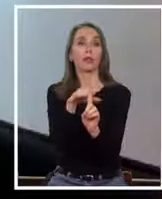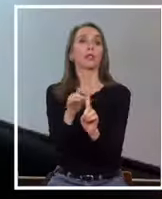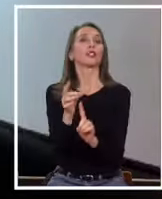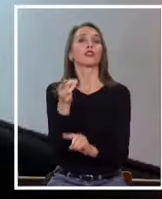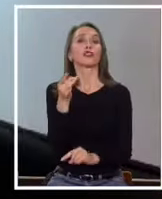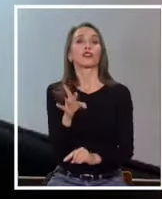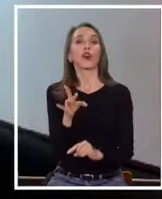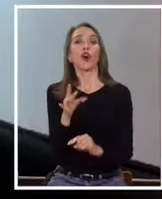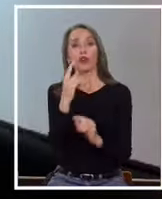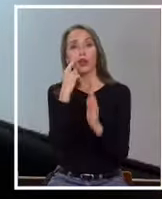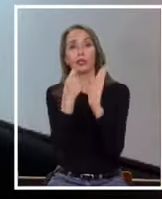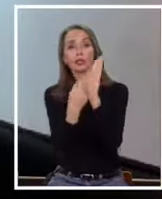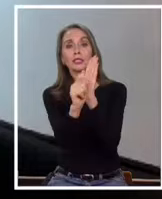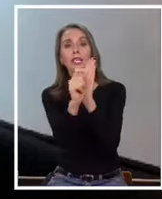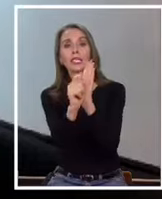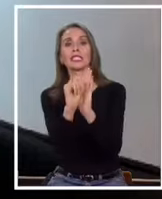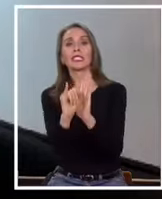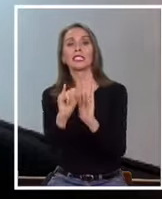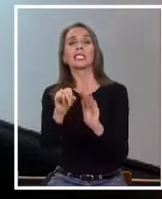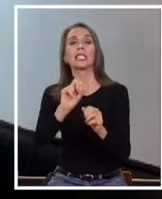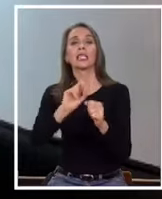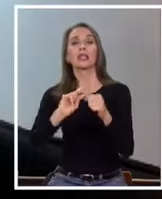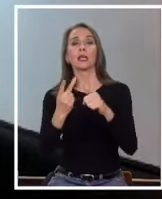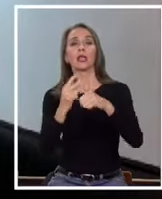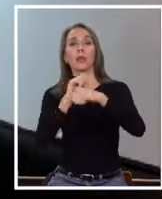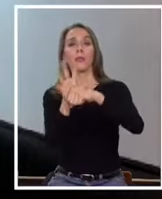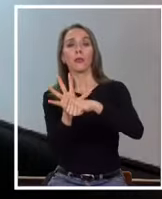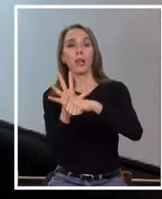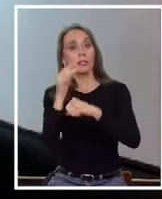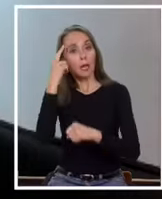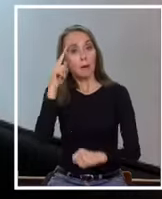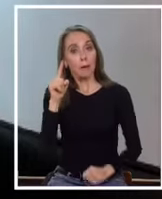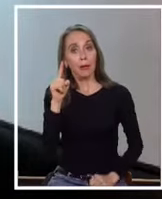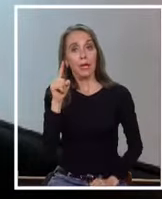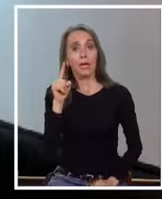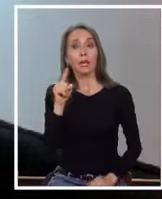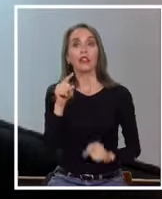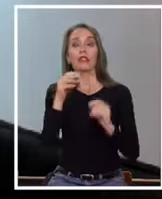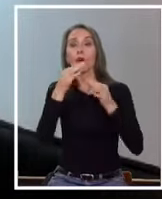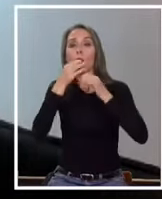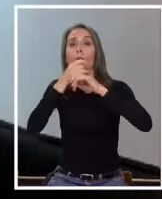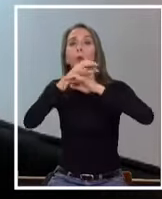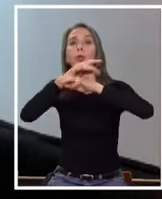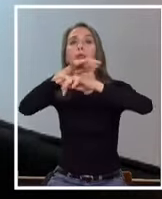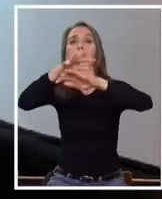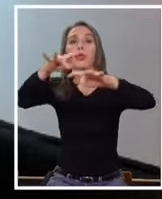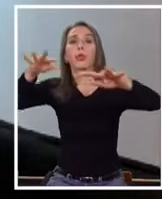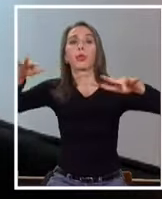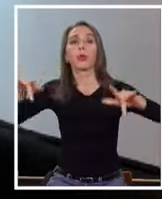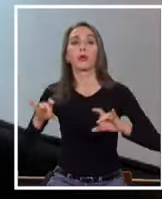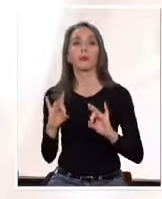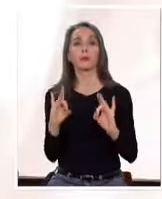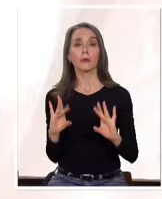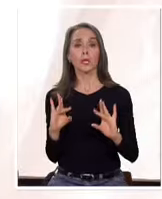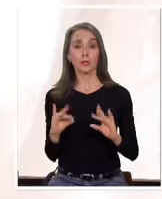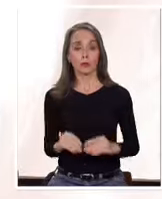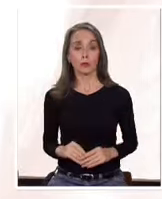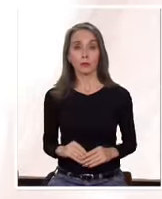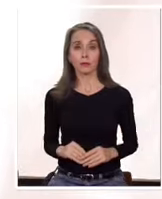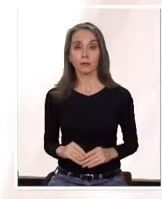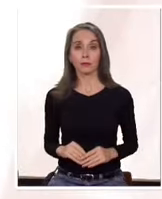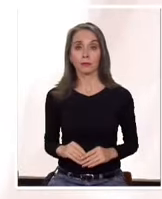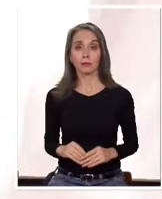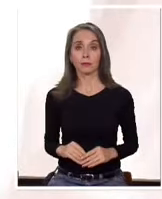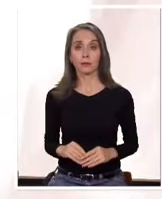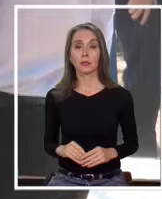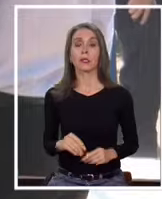solamente para hacer un check, es decir, sí, es la variante Delta, etcétera, pero ya la diseminación va a ser un hecho, ¿me entiendes? Y hay